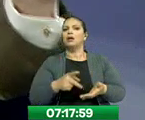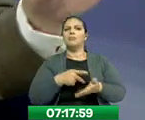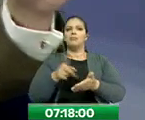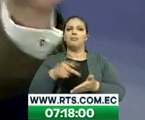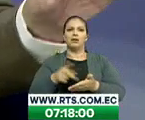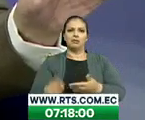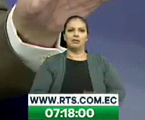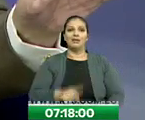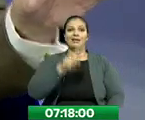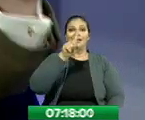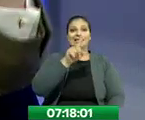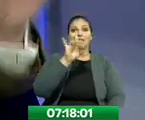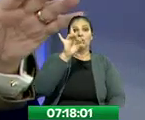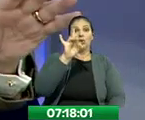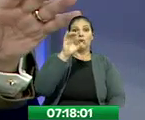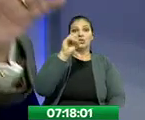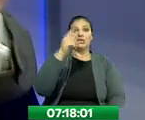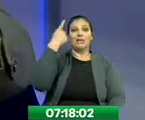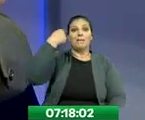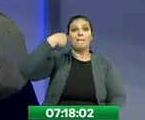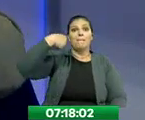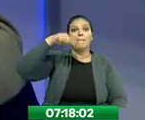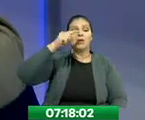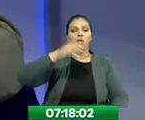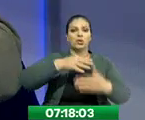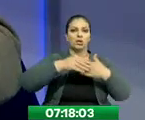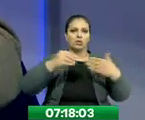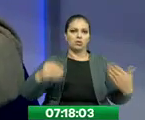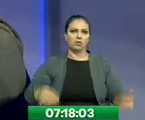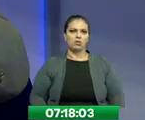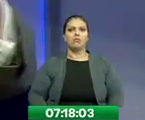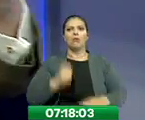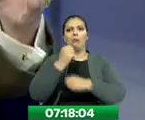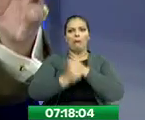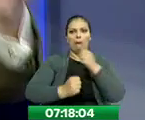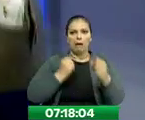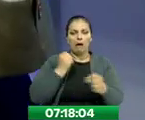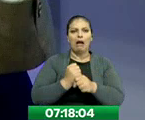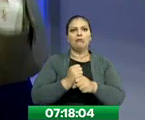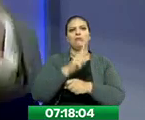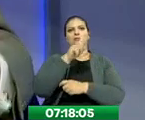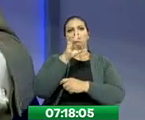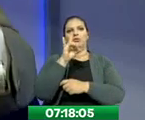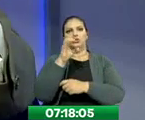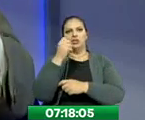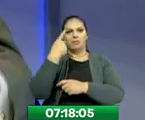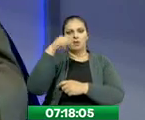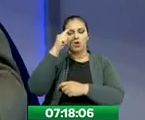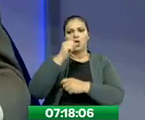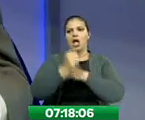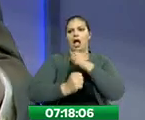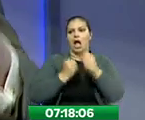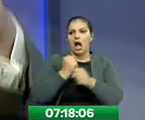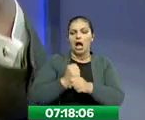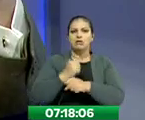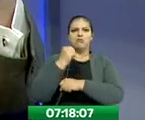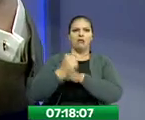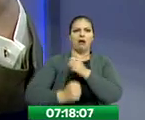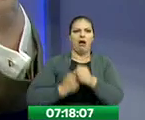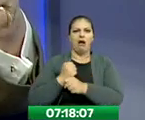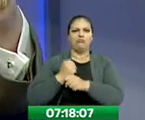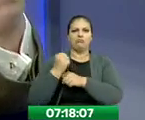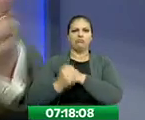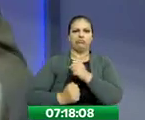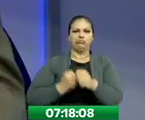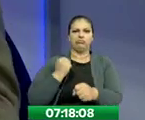180 millones de dólares anuales que vamos a tener que pagar adicionalmente por esta negociación, ¿no? En